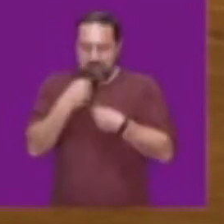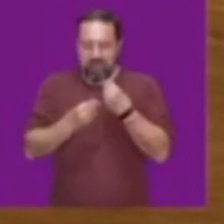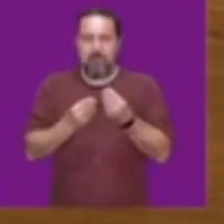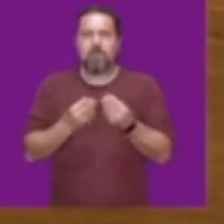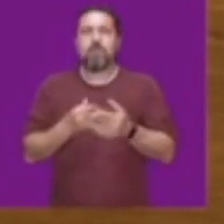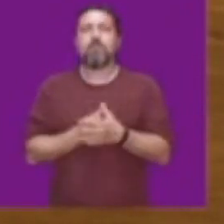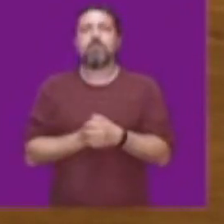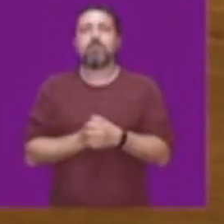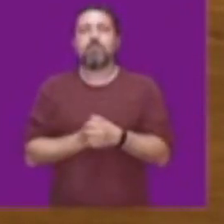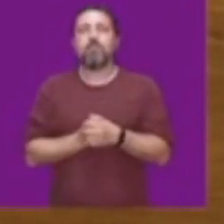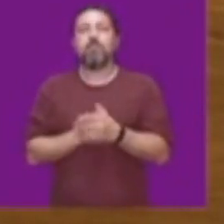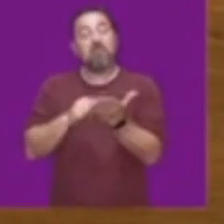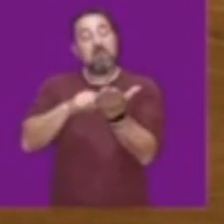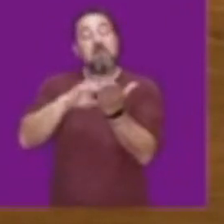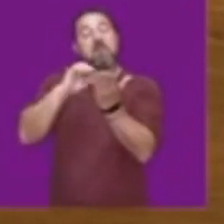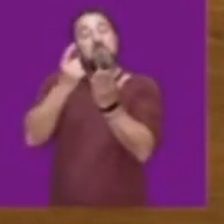hacerlo.